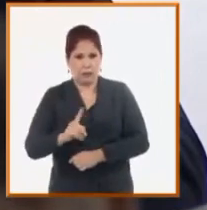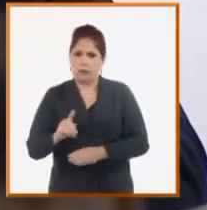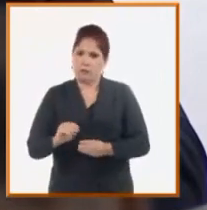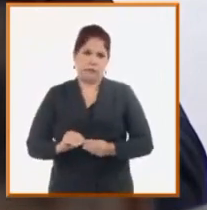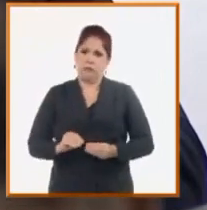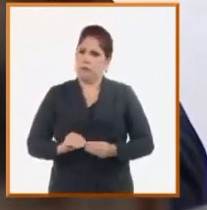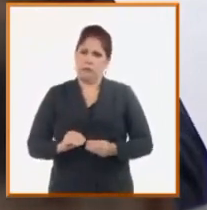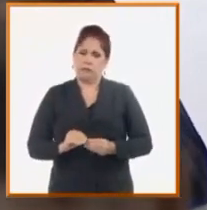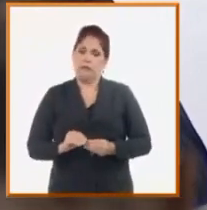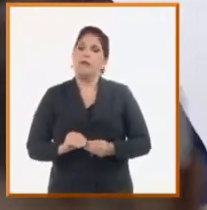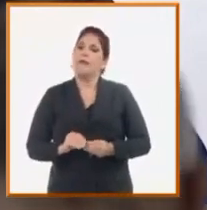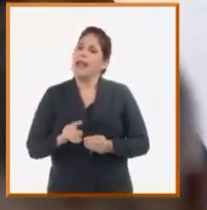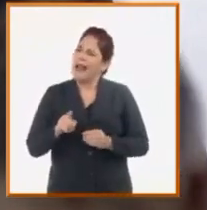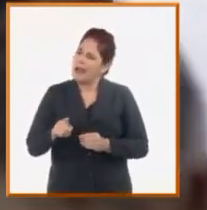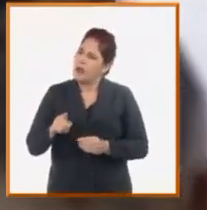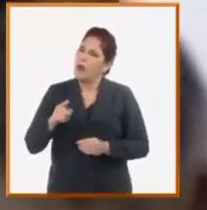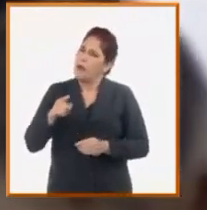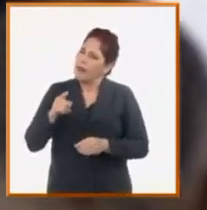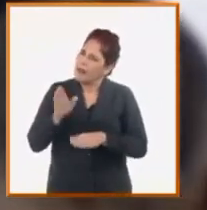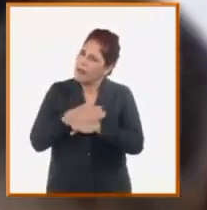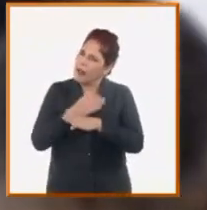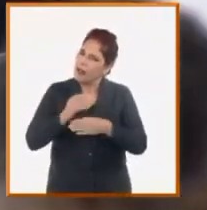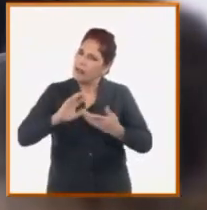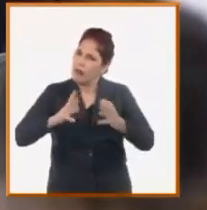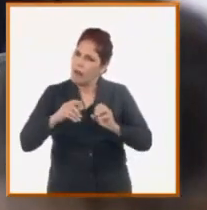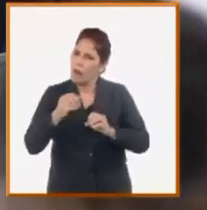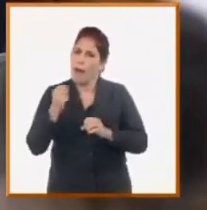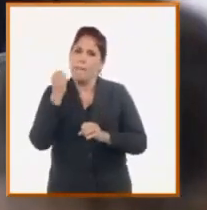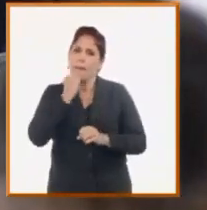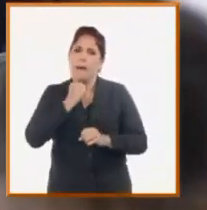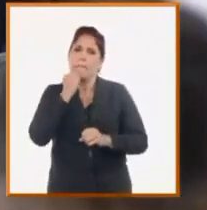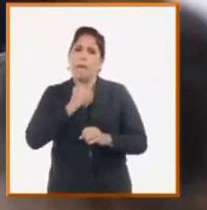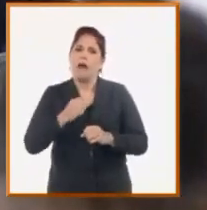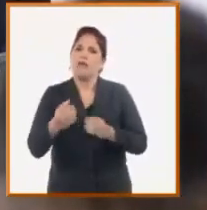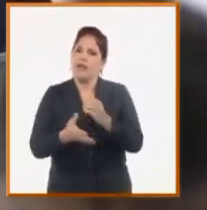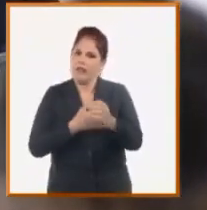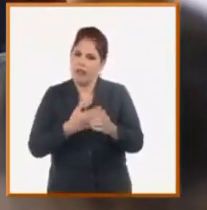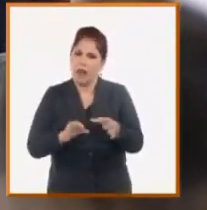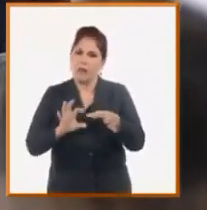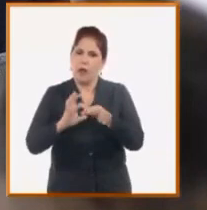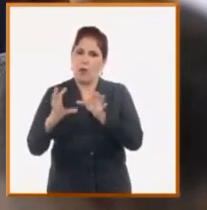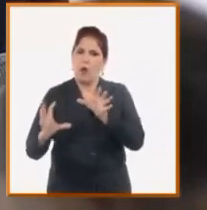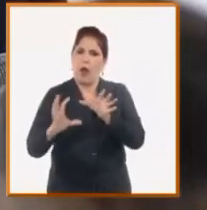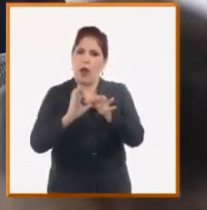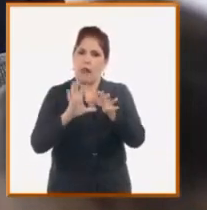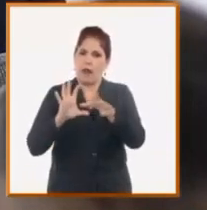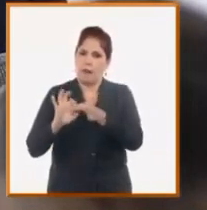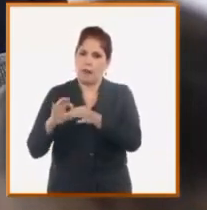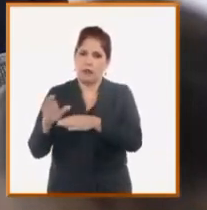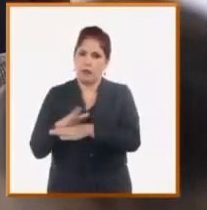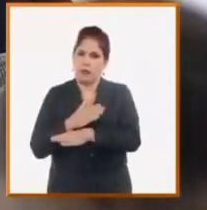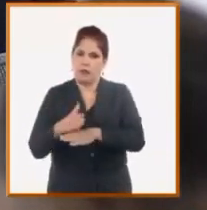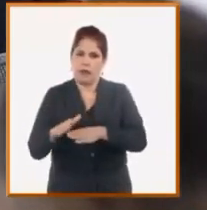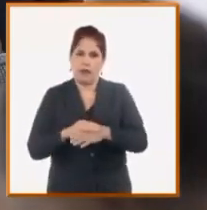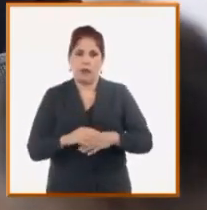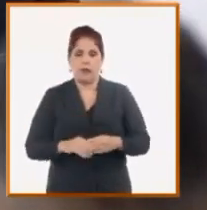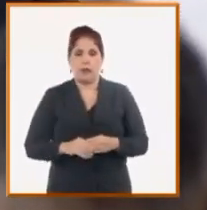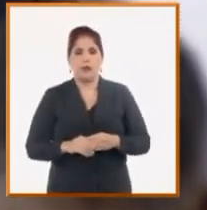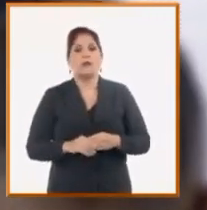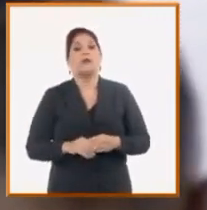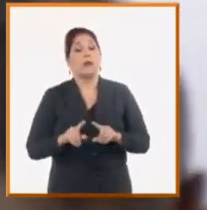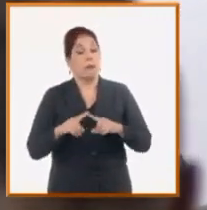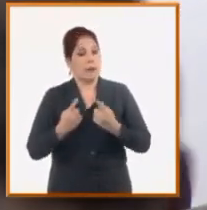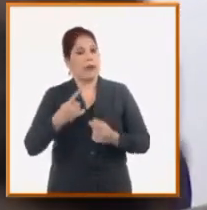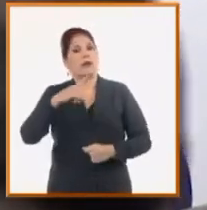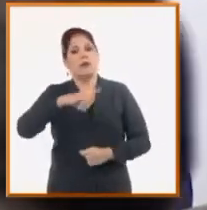Y hay muchas formas de ampliar ese real encadenamiento y esa real cooperación. Pero sí,